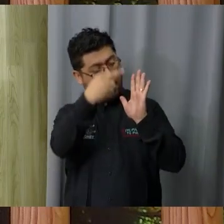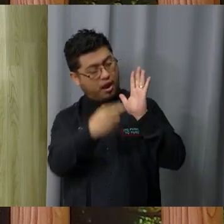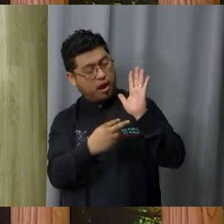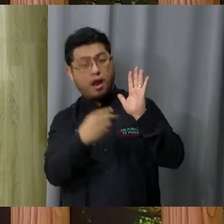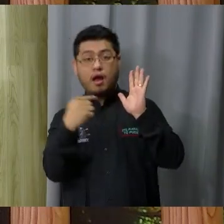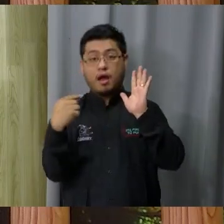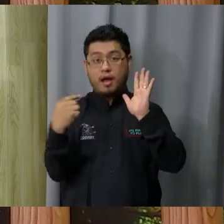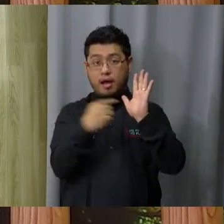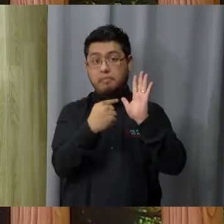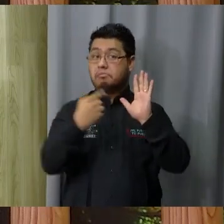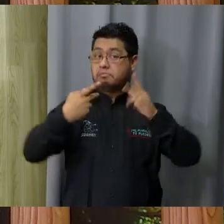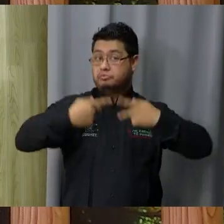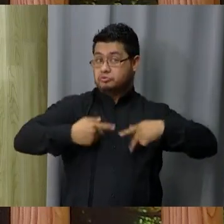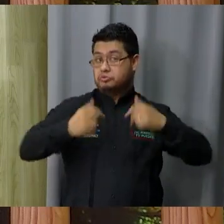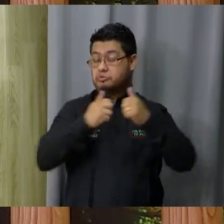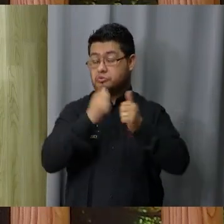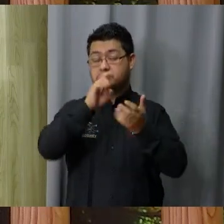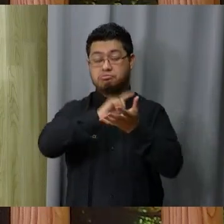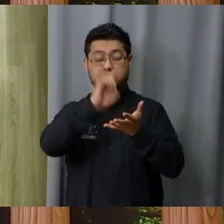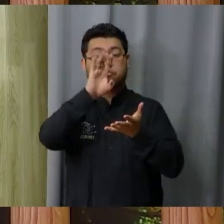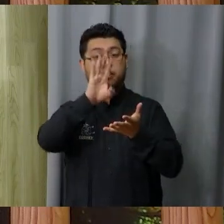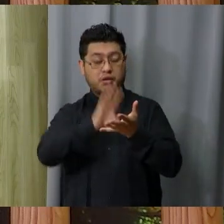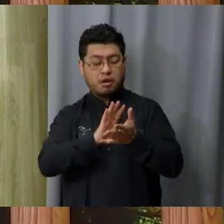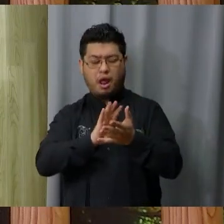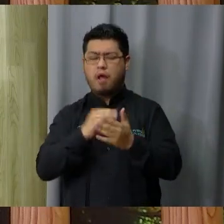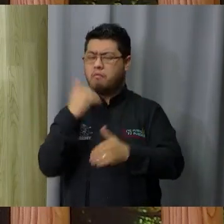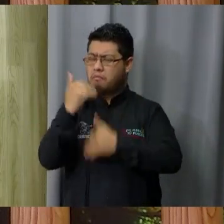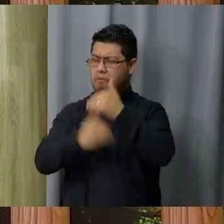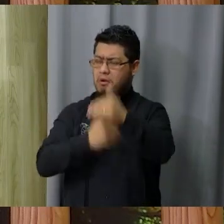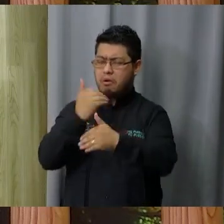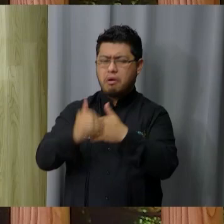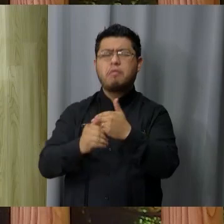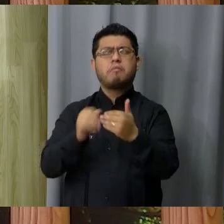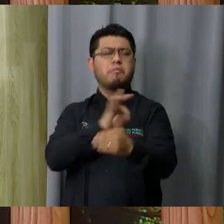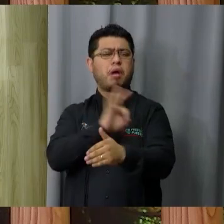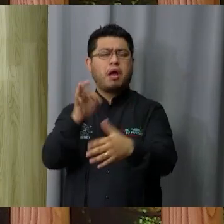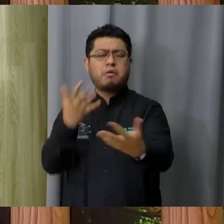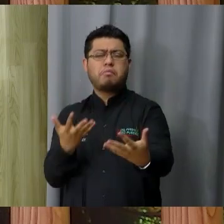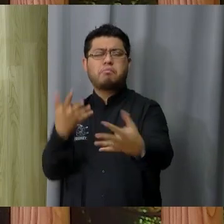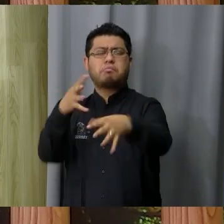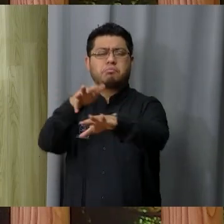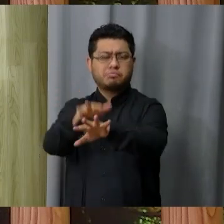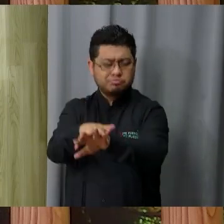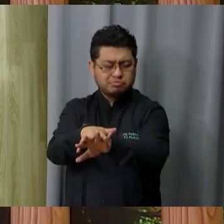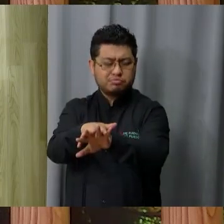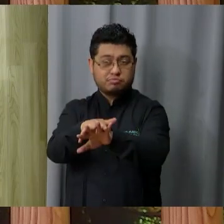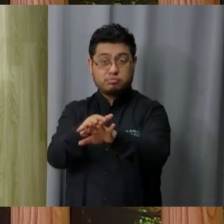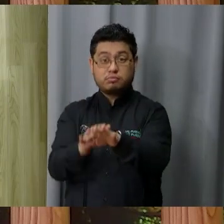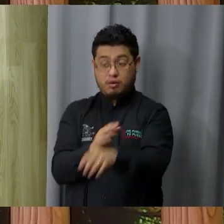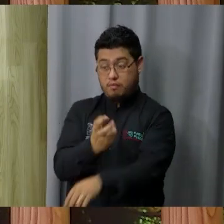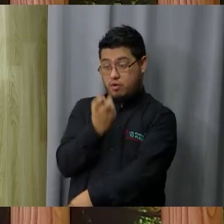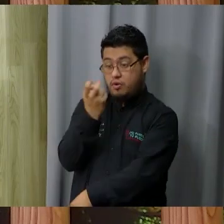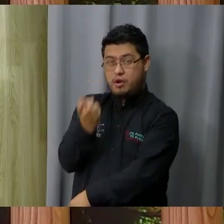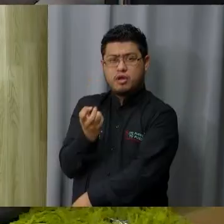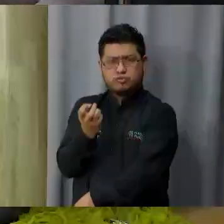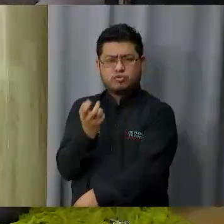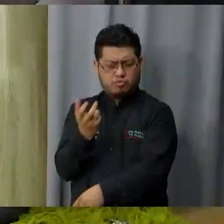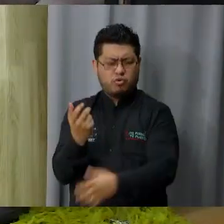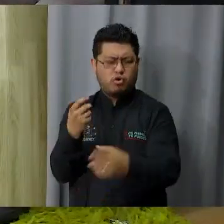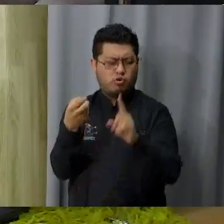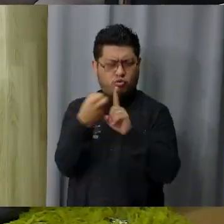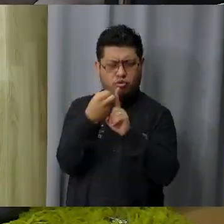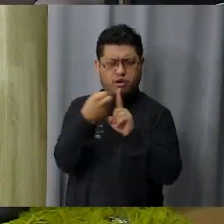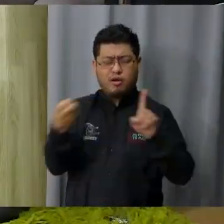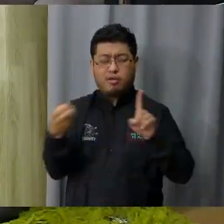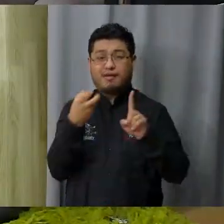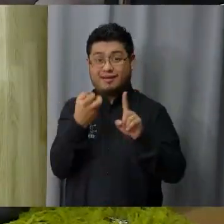con personas con discapacidad, que logren también incluirse en la sociedad. Por eso es que la hacen en esta ocasión, pues